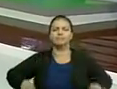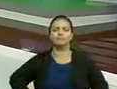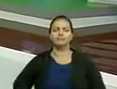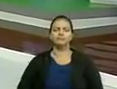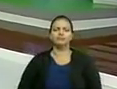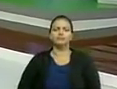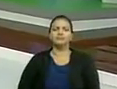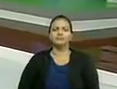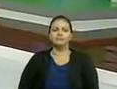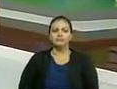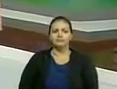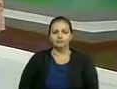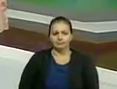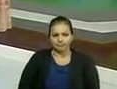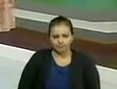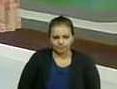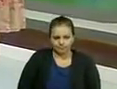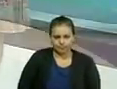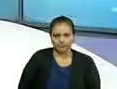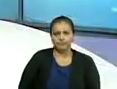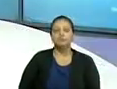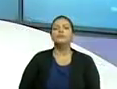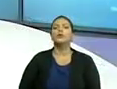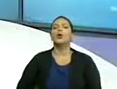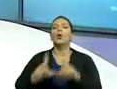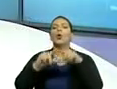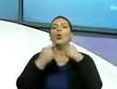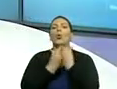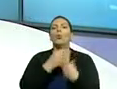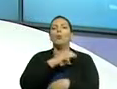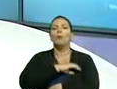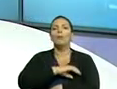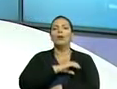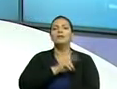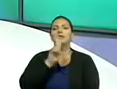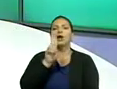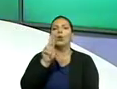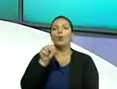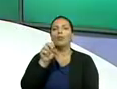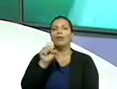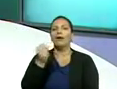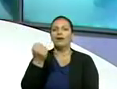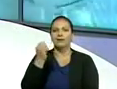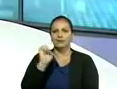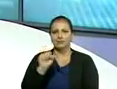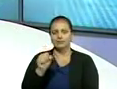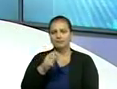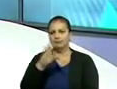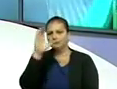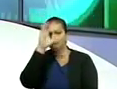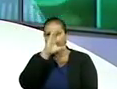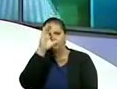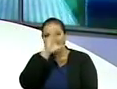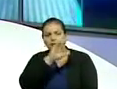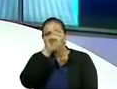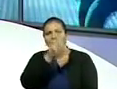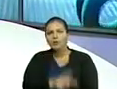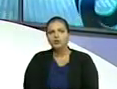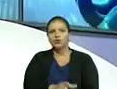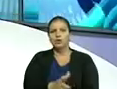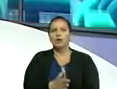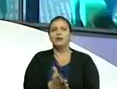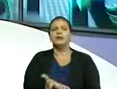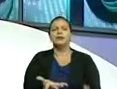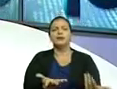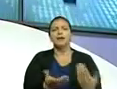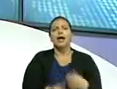La UNAS rescató a un hombre que había sido secuestrado por varios sujetos. Los individuos realizaron